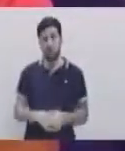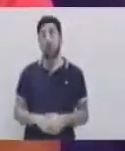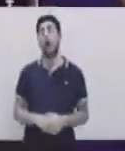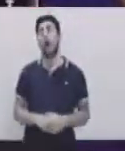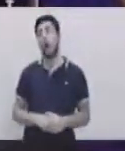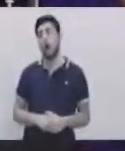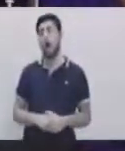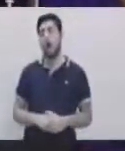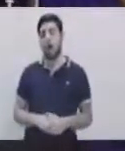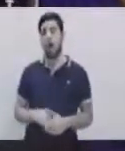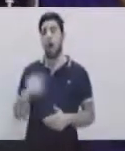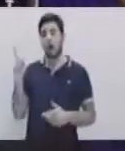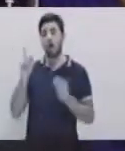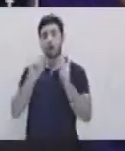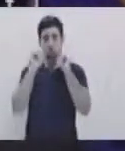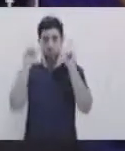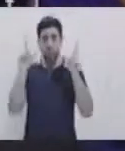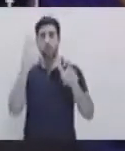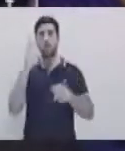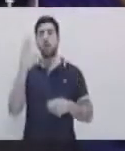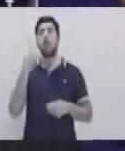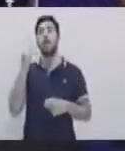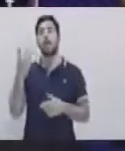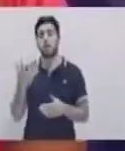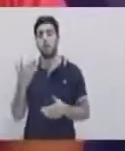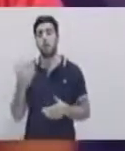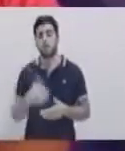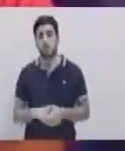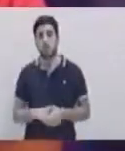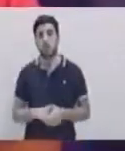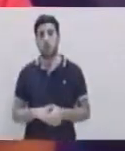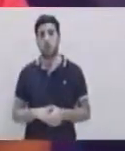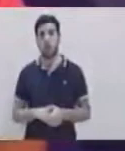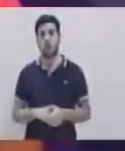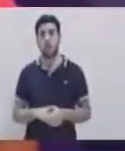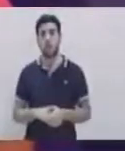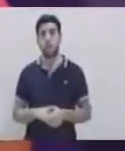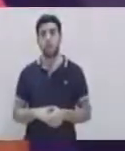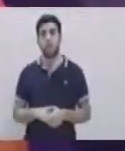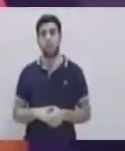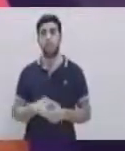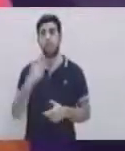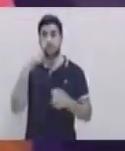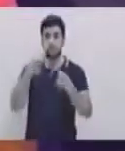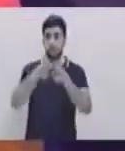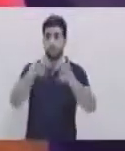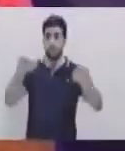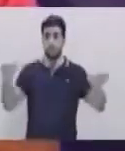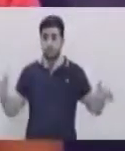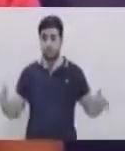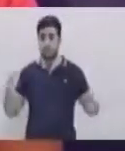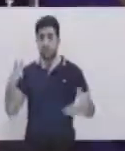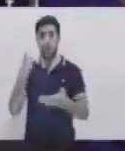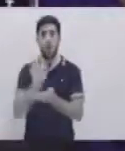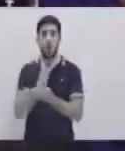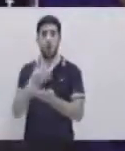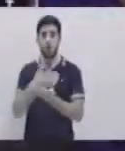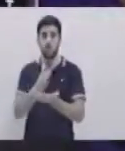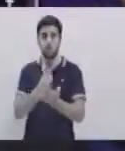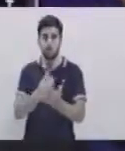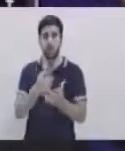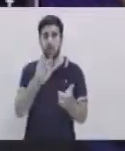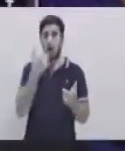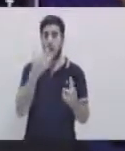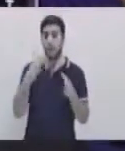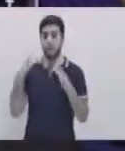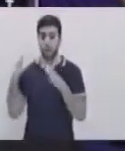sorprendido? Ah, se sorprendió porque él iba camino a la mesa de la cocina, a la